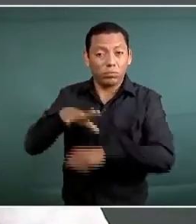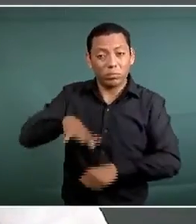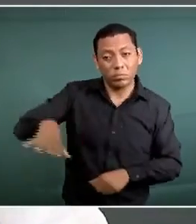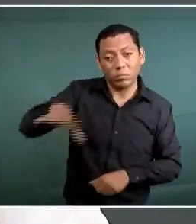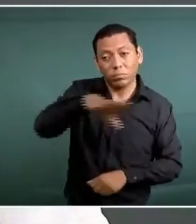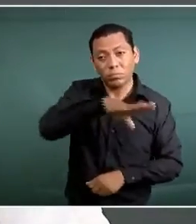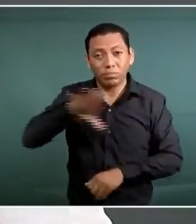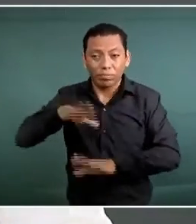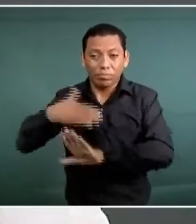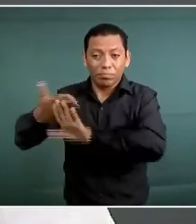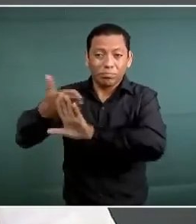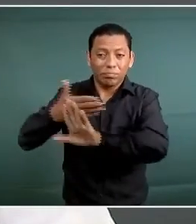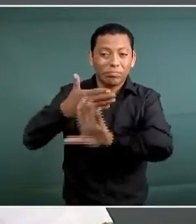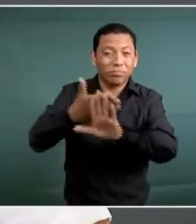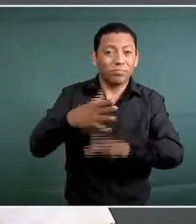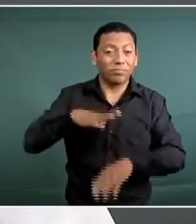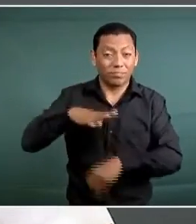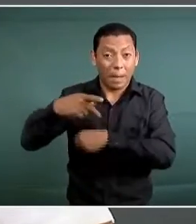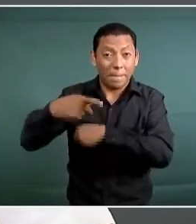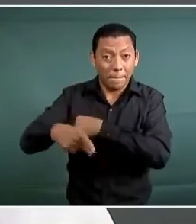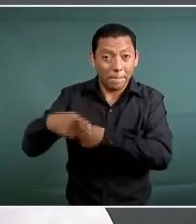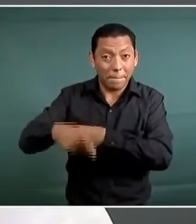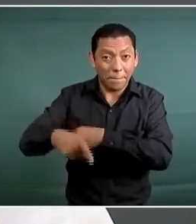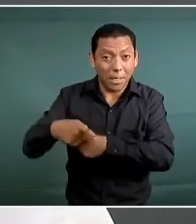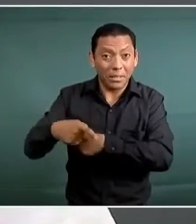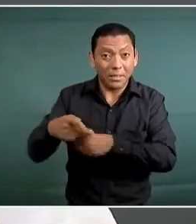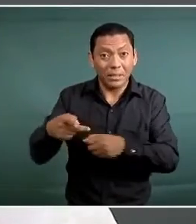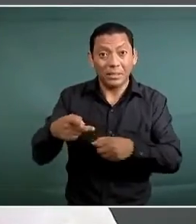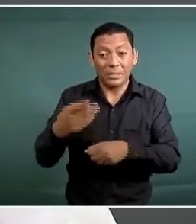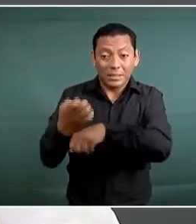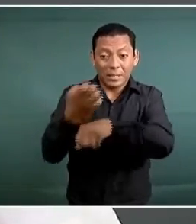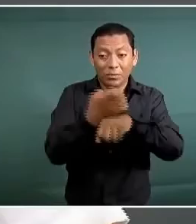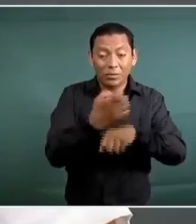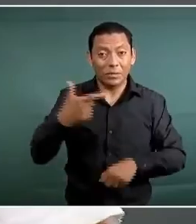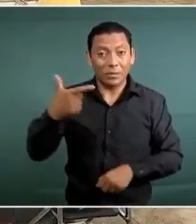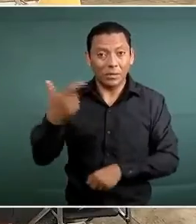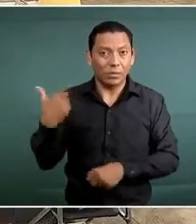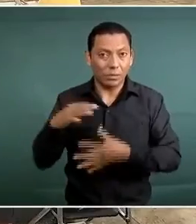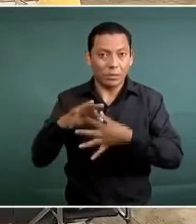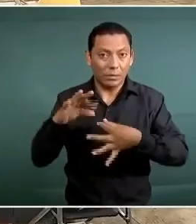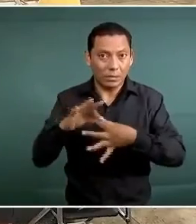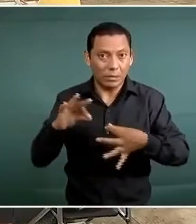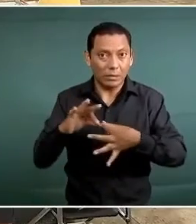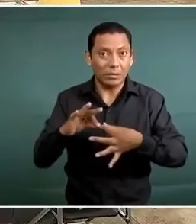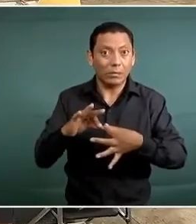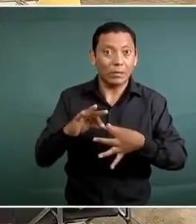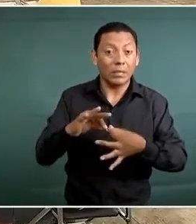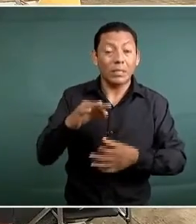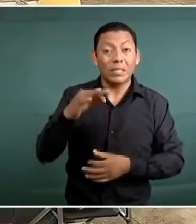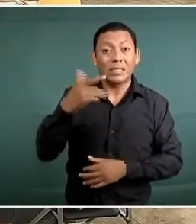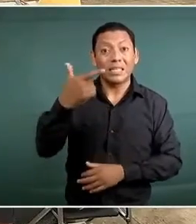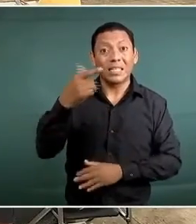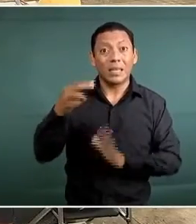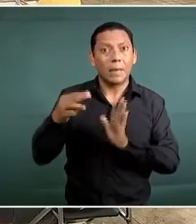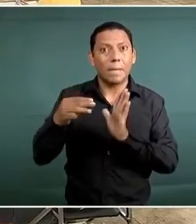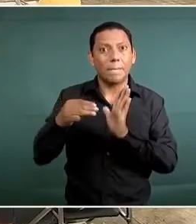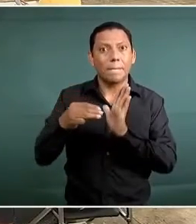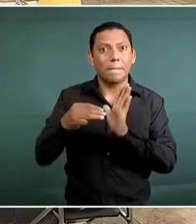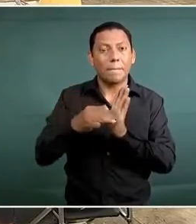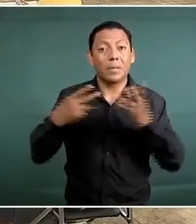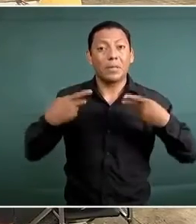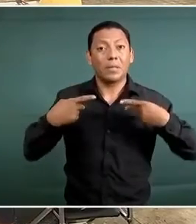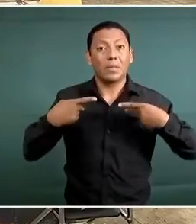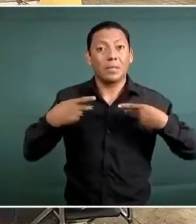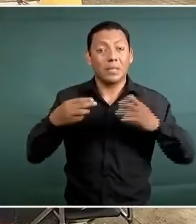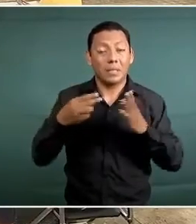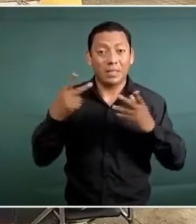La población afectada en riesgo en estas siete entidades que he mencionado es cercana a los siete millones. Siete millones de